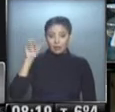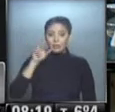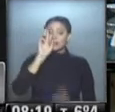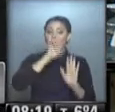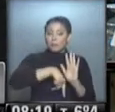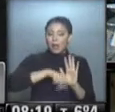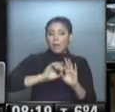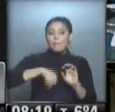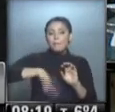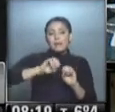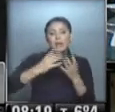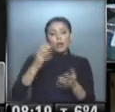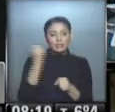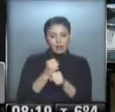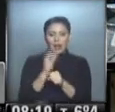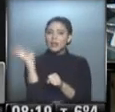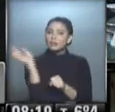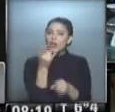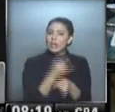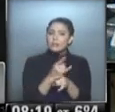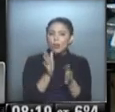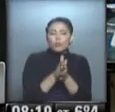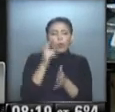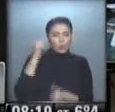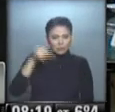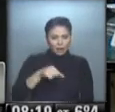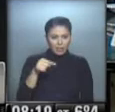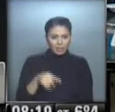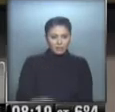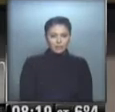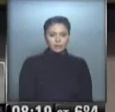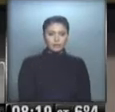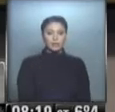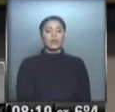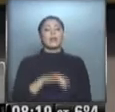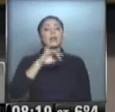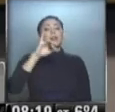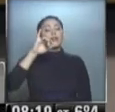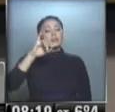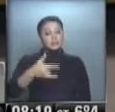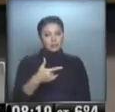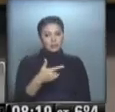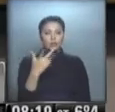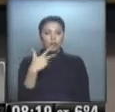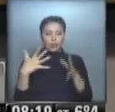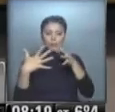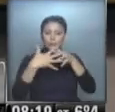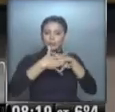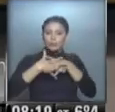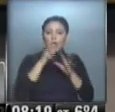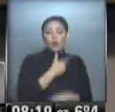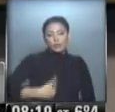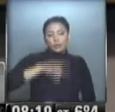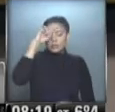plan Más y Mejor Trabajo. ¿En todos los casos se trabaja con las municipalidades? Sí, en la articulación del